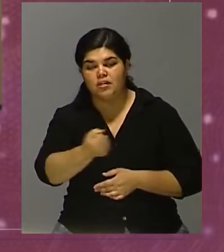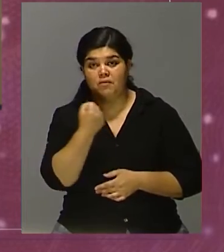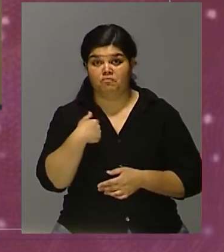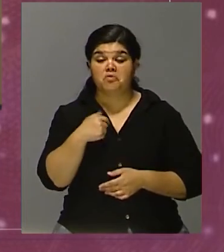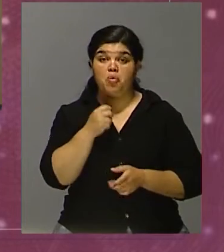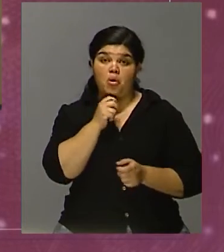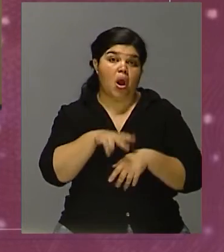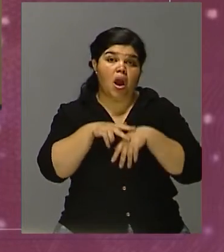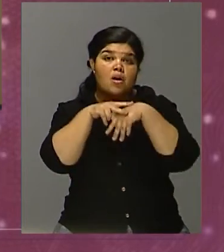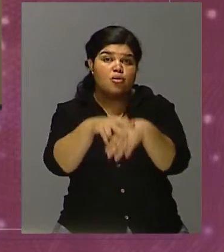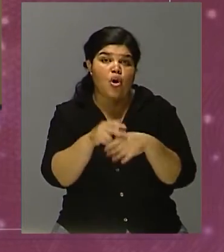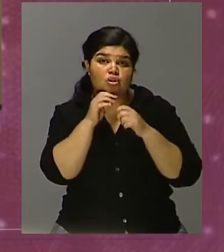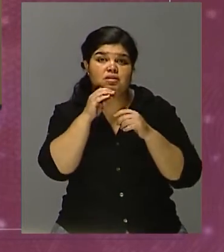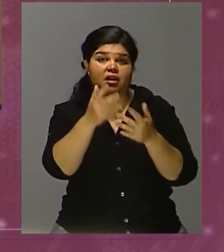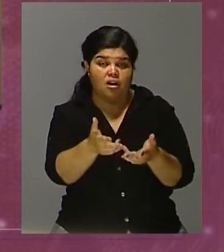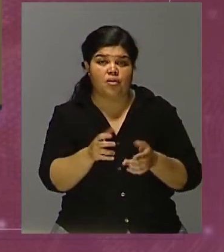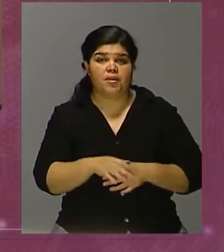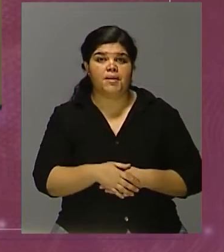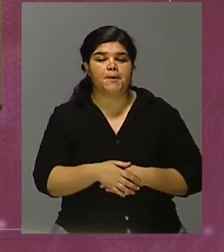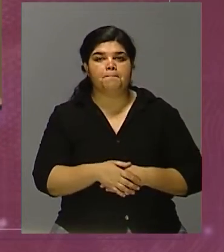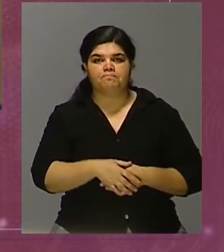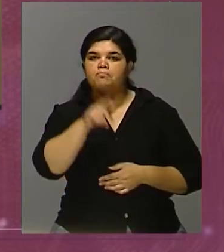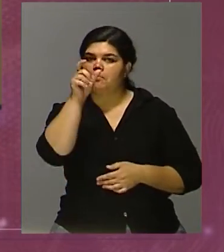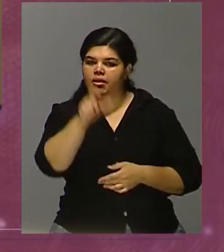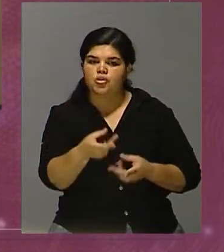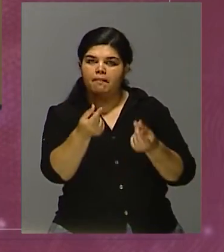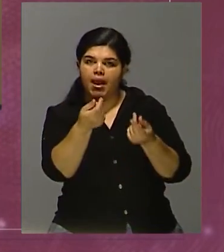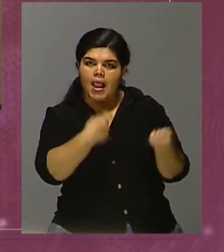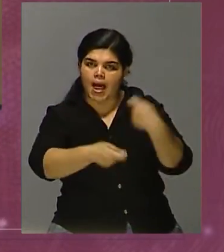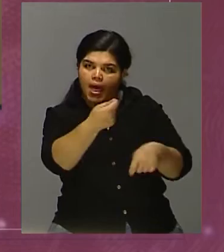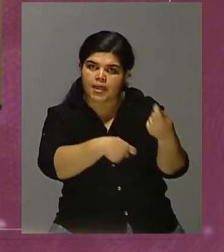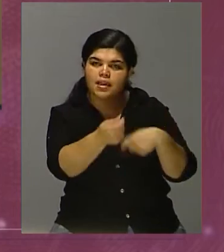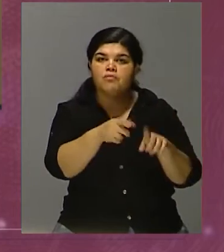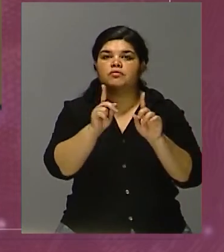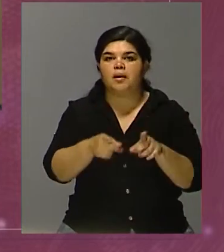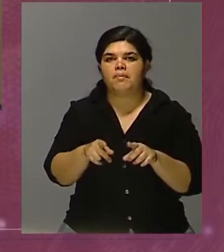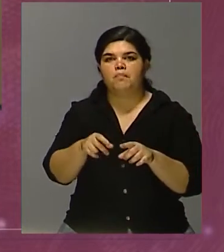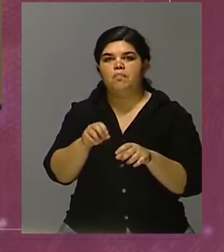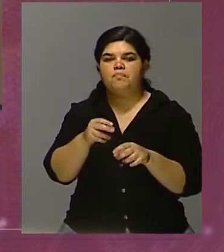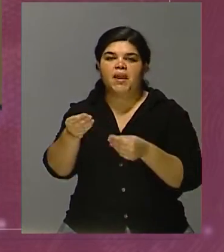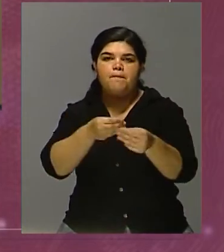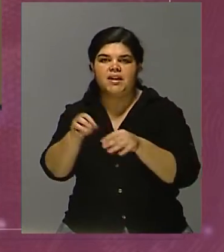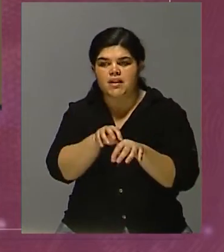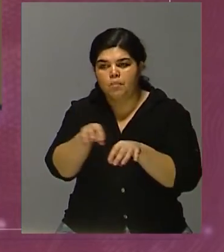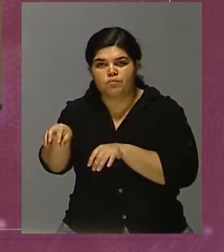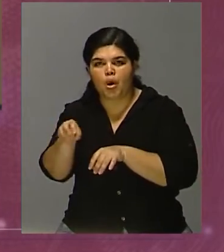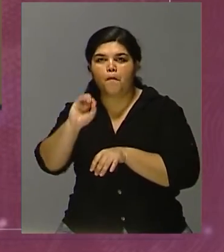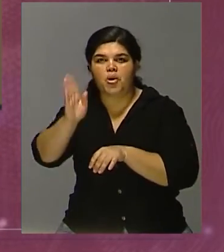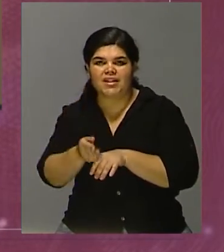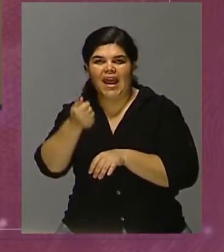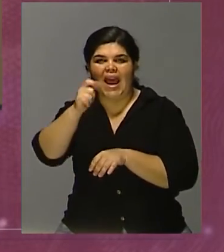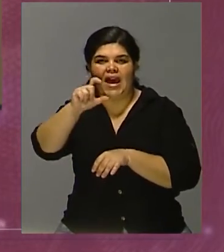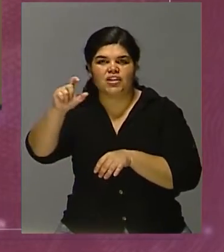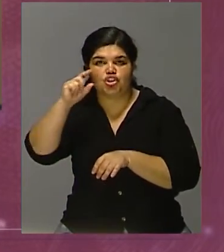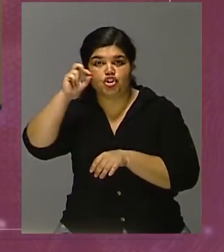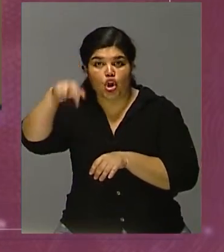financiero, cualquier persona que vaya a poner dinero en renta variable o acciones, tenga la seguridad de que no va a necesitar ese dinero